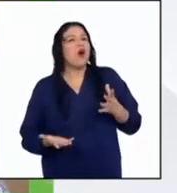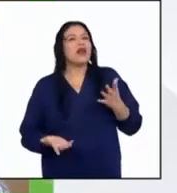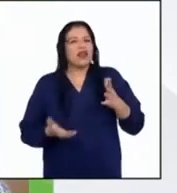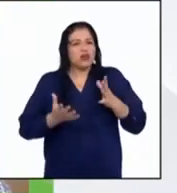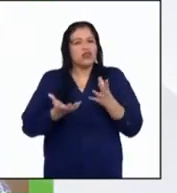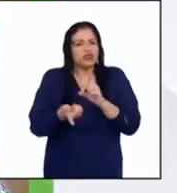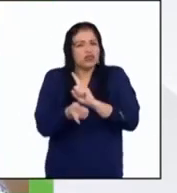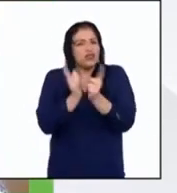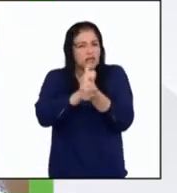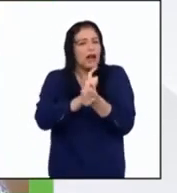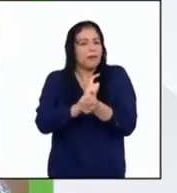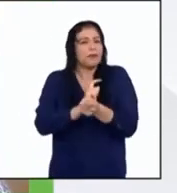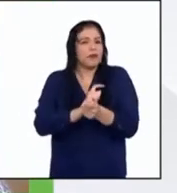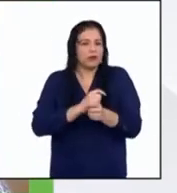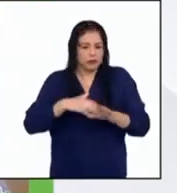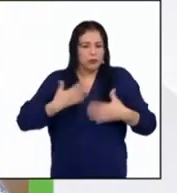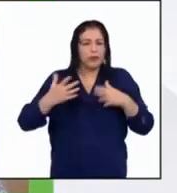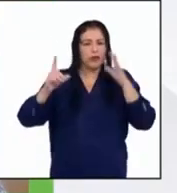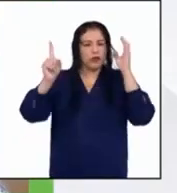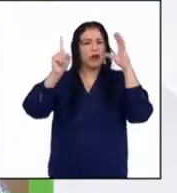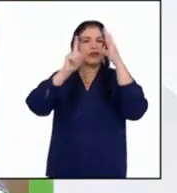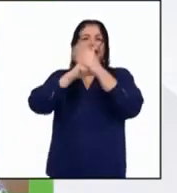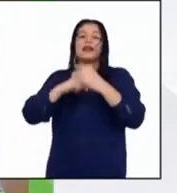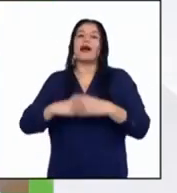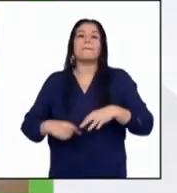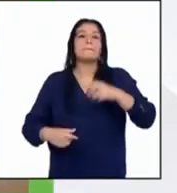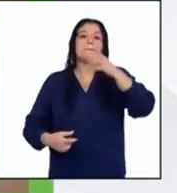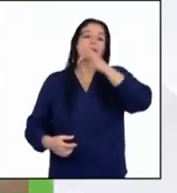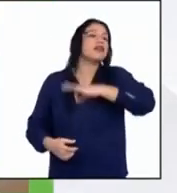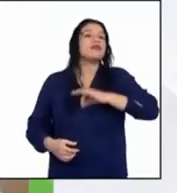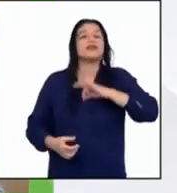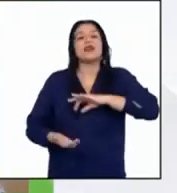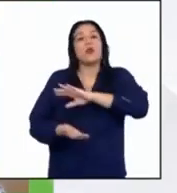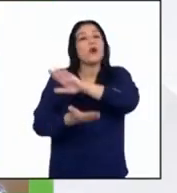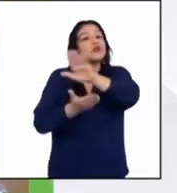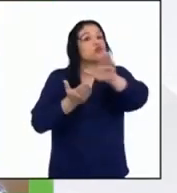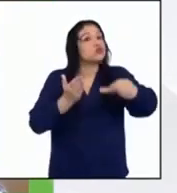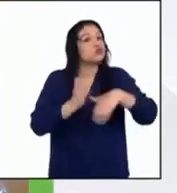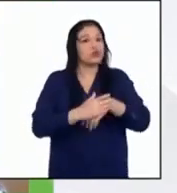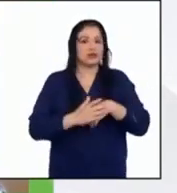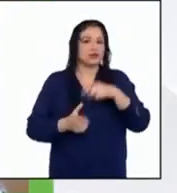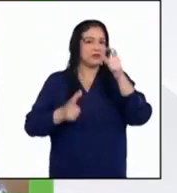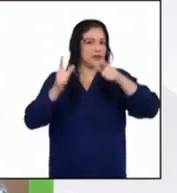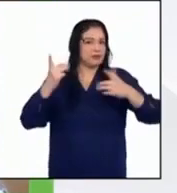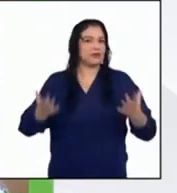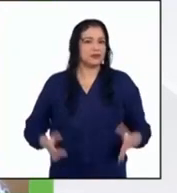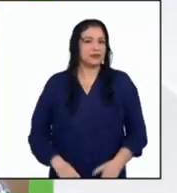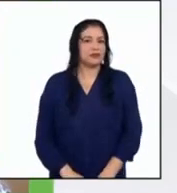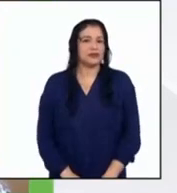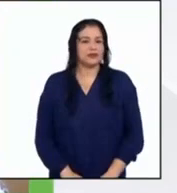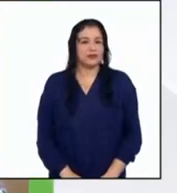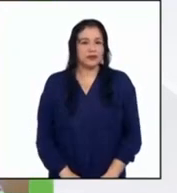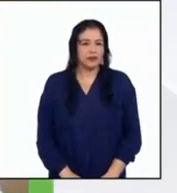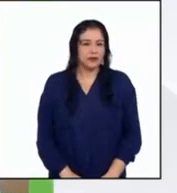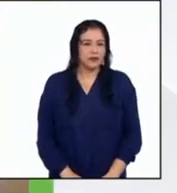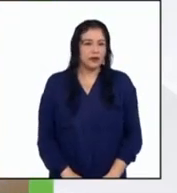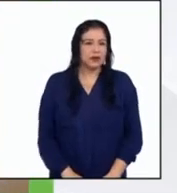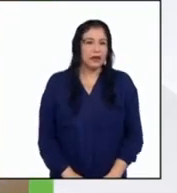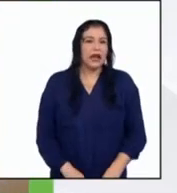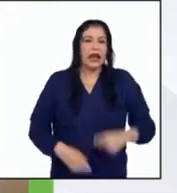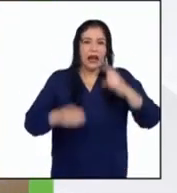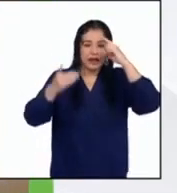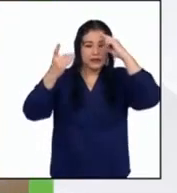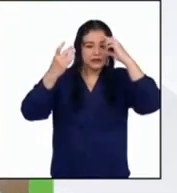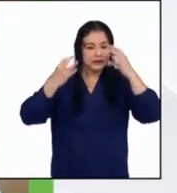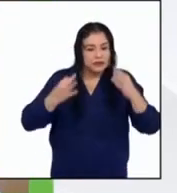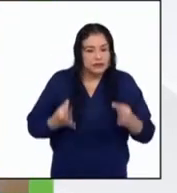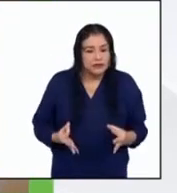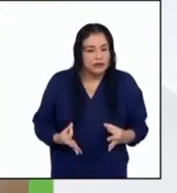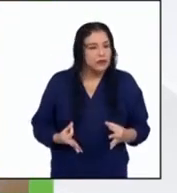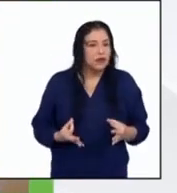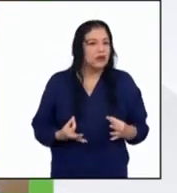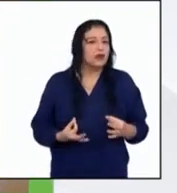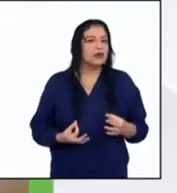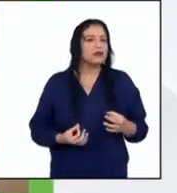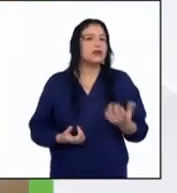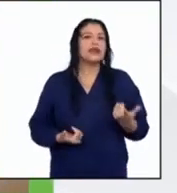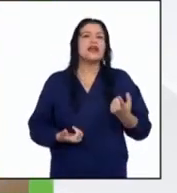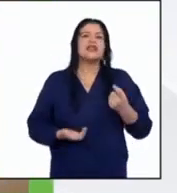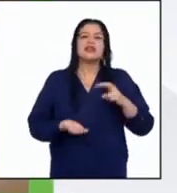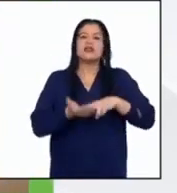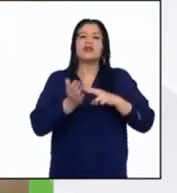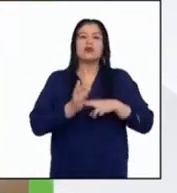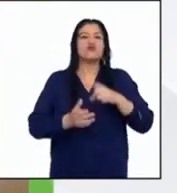hemos logrado han sido para el beneficio de todos y todas nosotros. Las decisiones pasan por